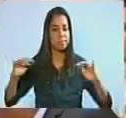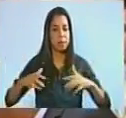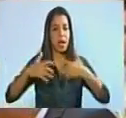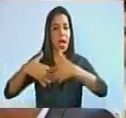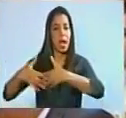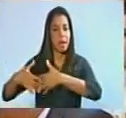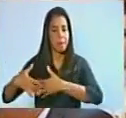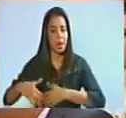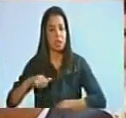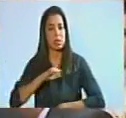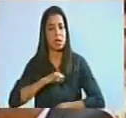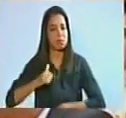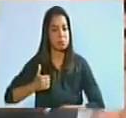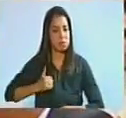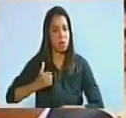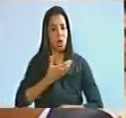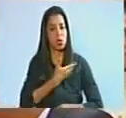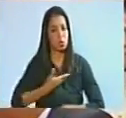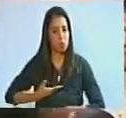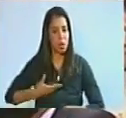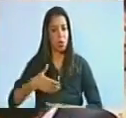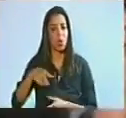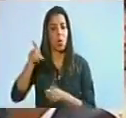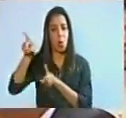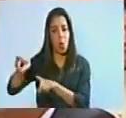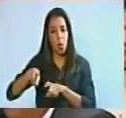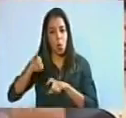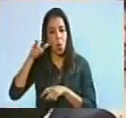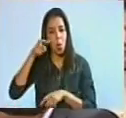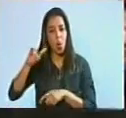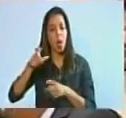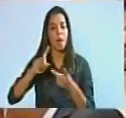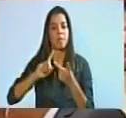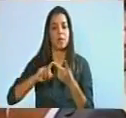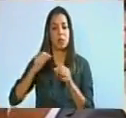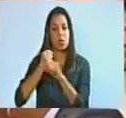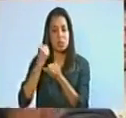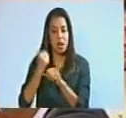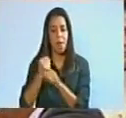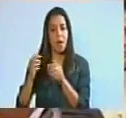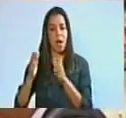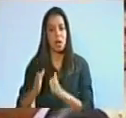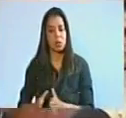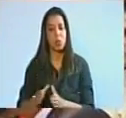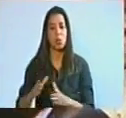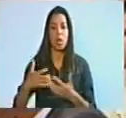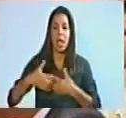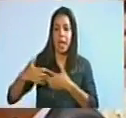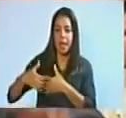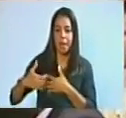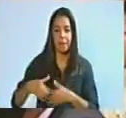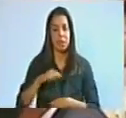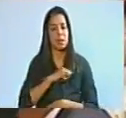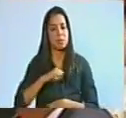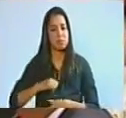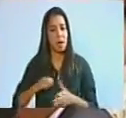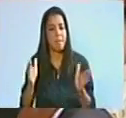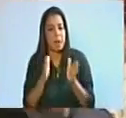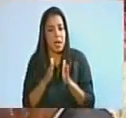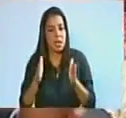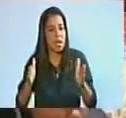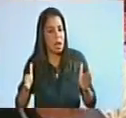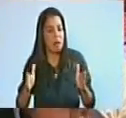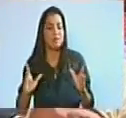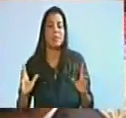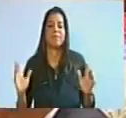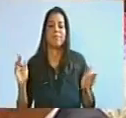productivos de nuestro país, con los campesinos, con los trabajadores, con los empresarios, con la pequeña, con la mediana industria, para